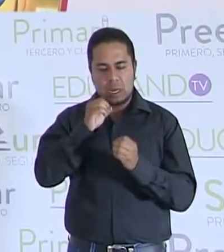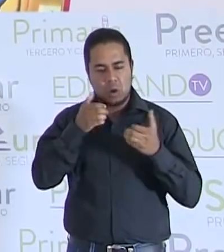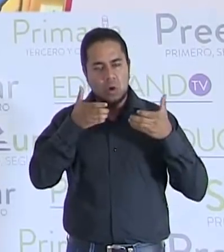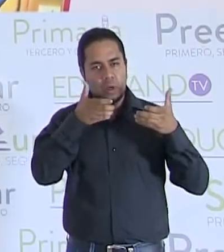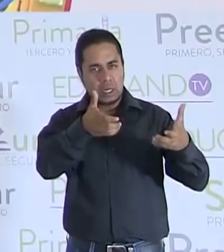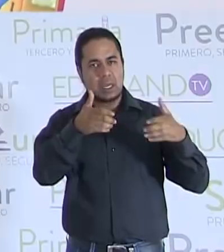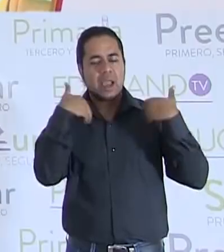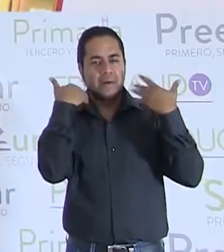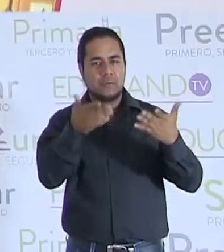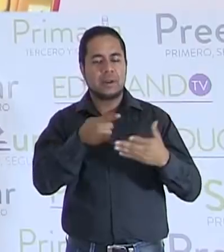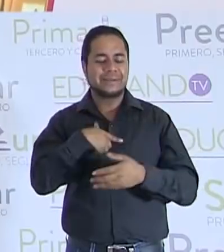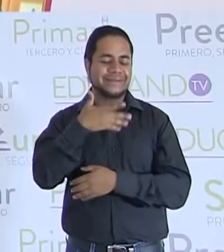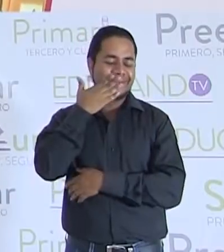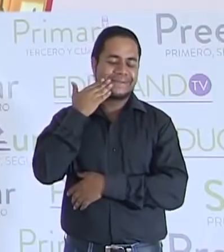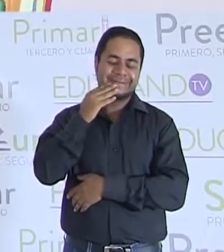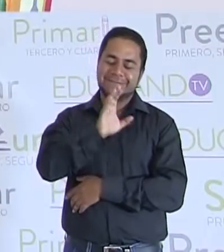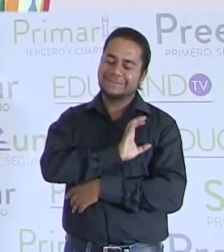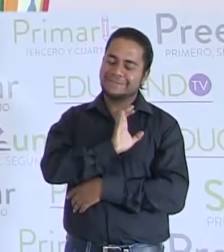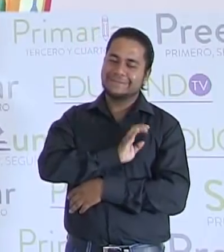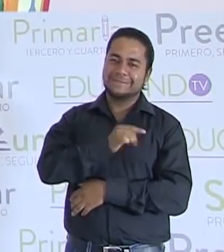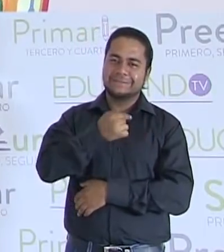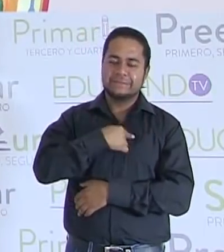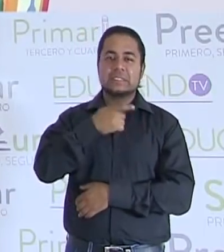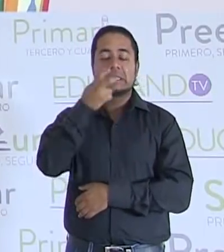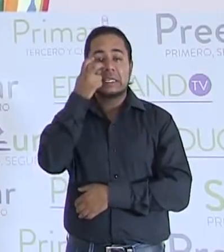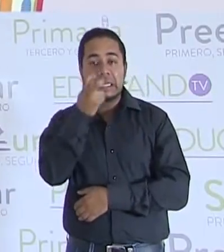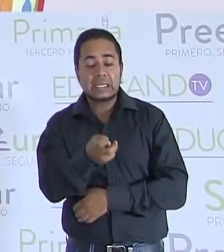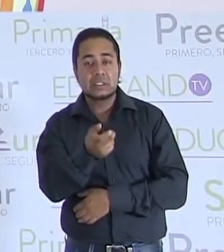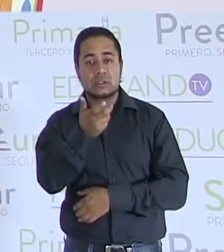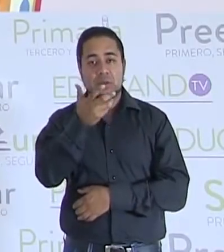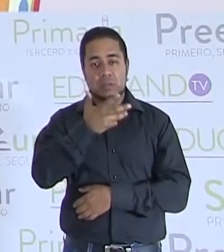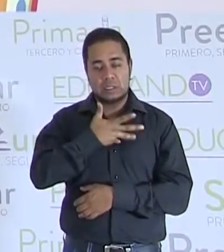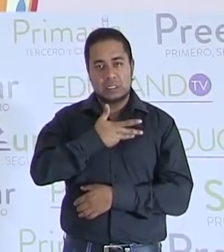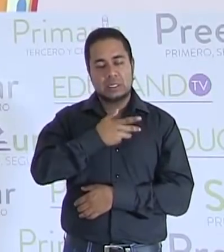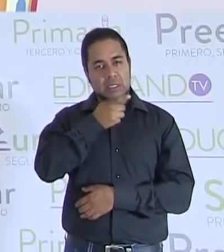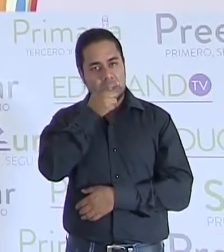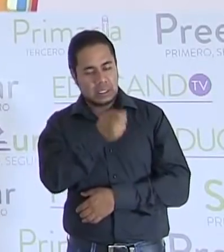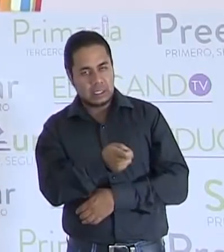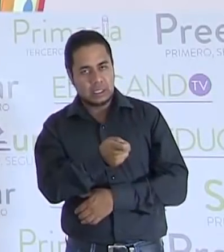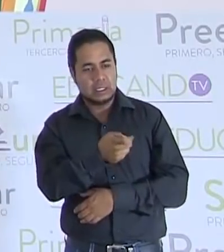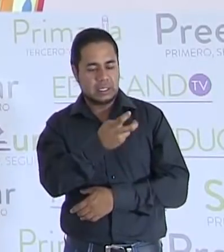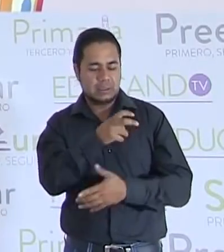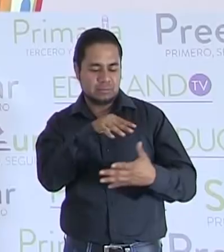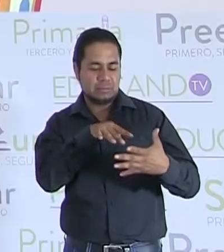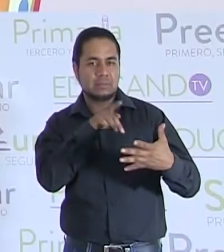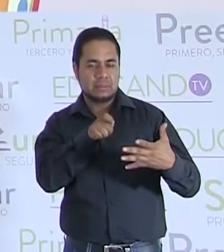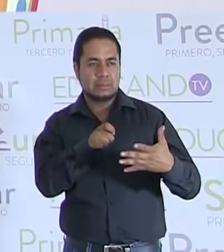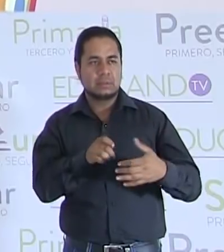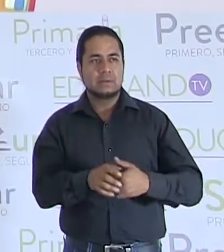muy amables y somos muy queridos. A eso se refiere implícitamente este refrán.